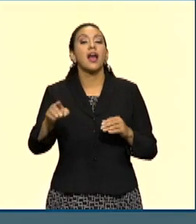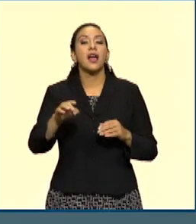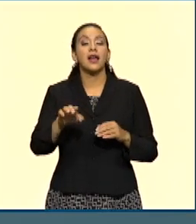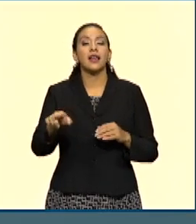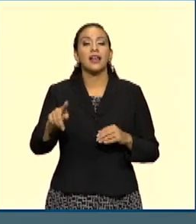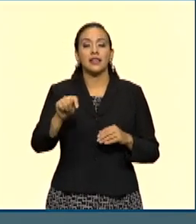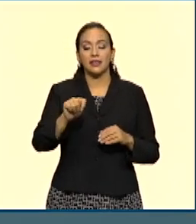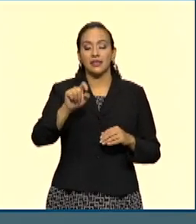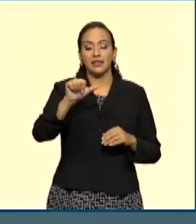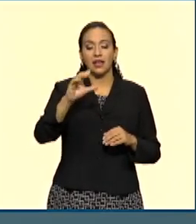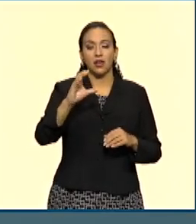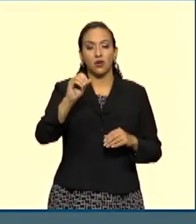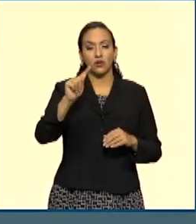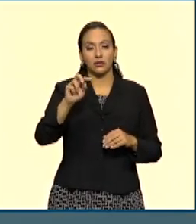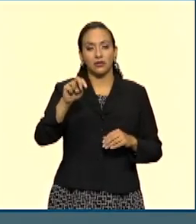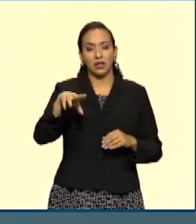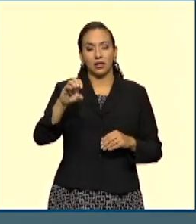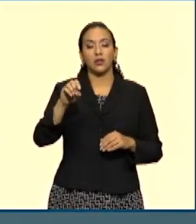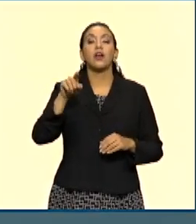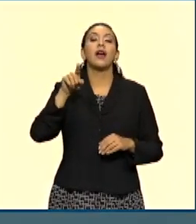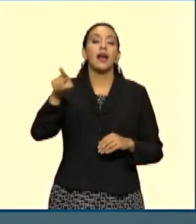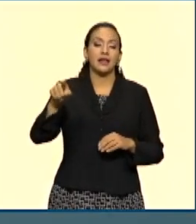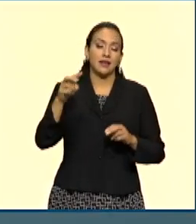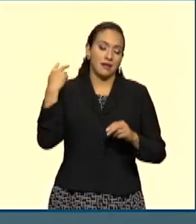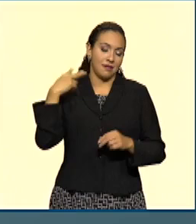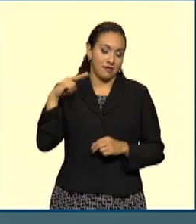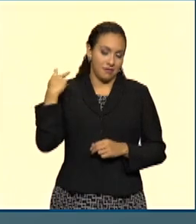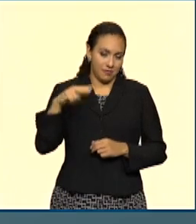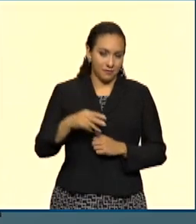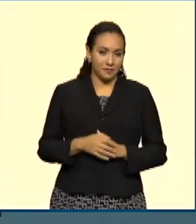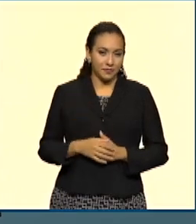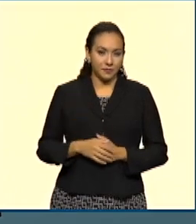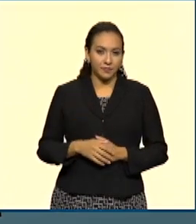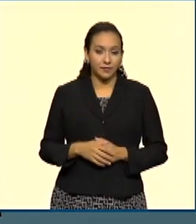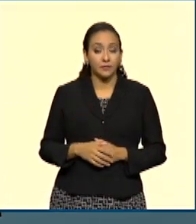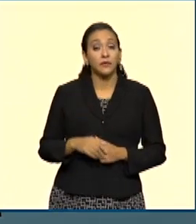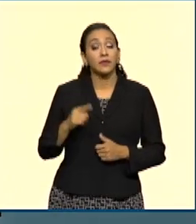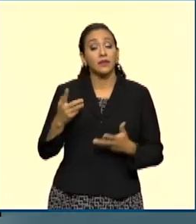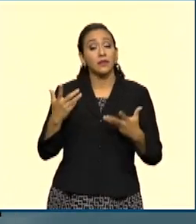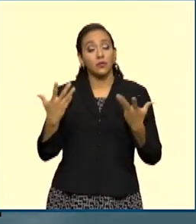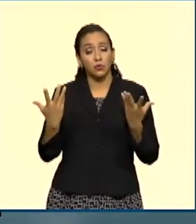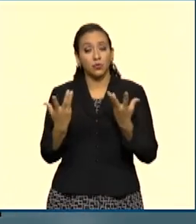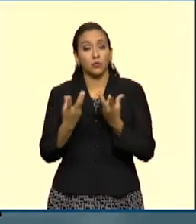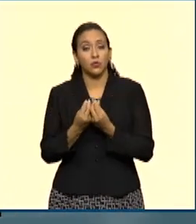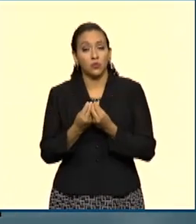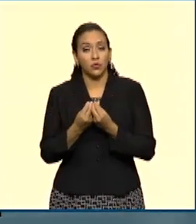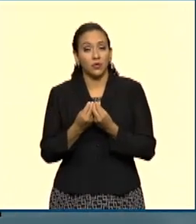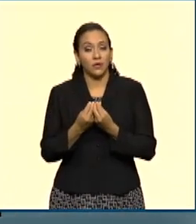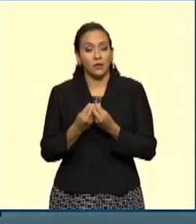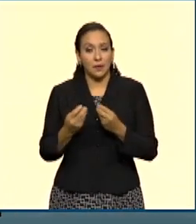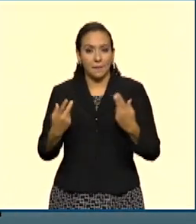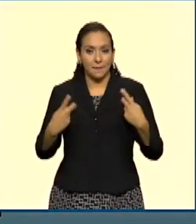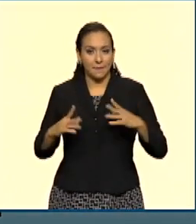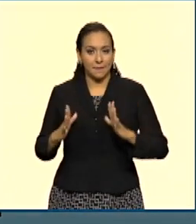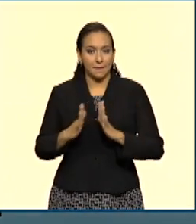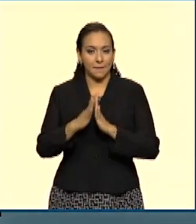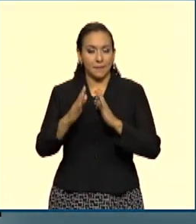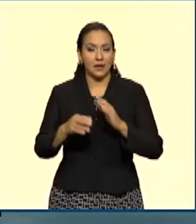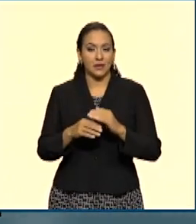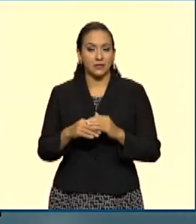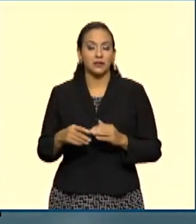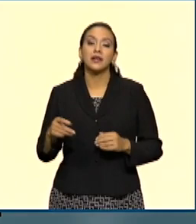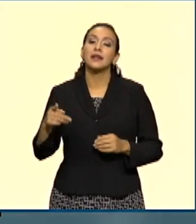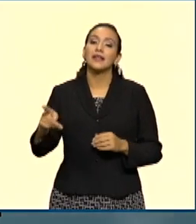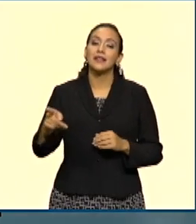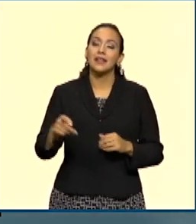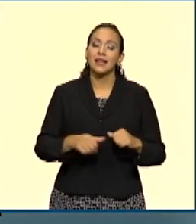Tacoteno, esto en el municipio de Minatitlán, en Veracruz, la cual se realizó en conjunto con la participación de la Procuraduría